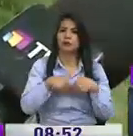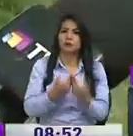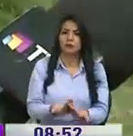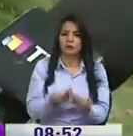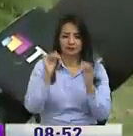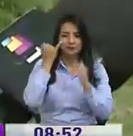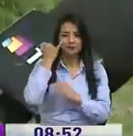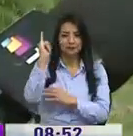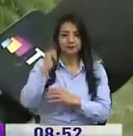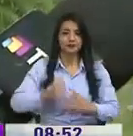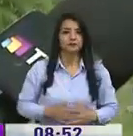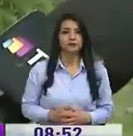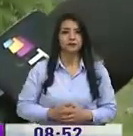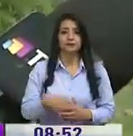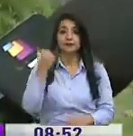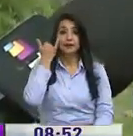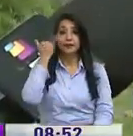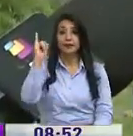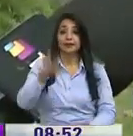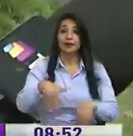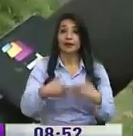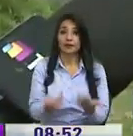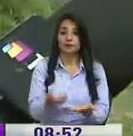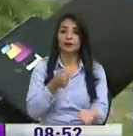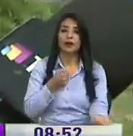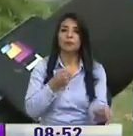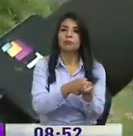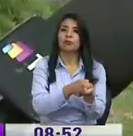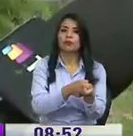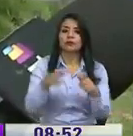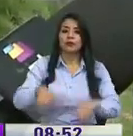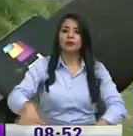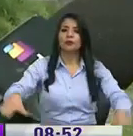Entonces, la idea es apoyar en este sector